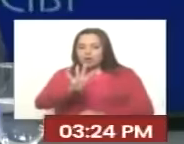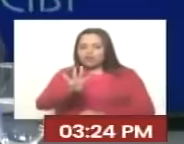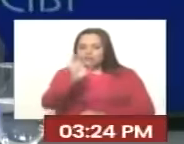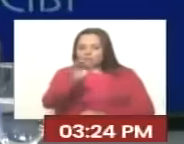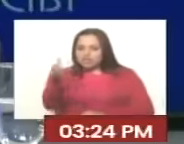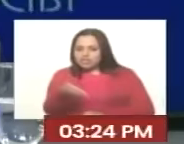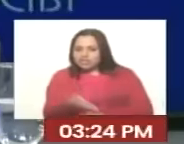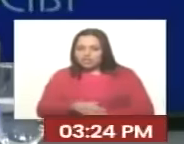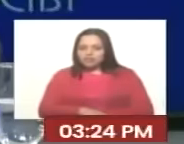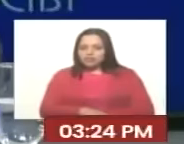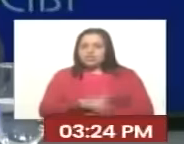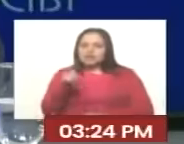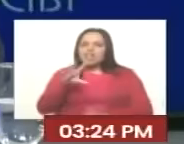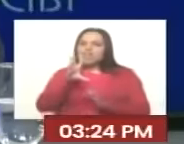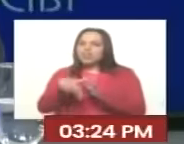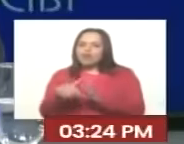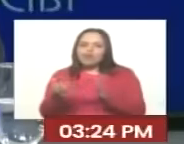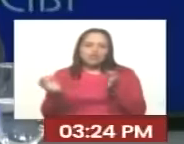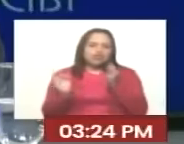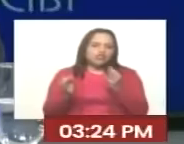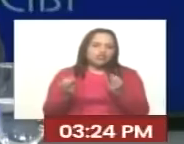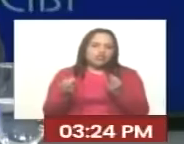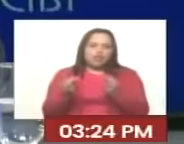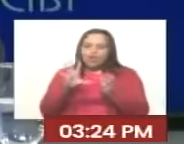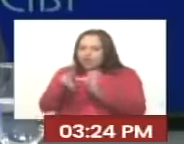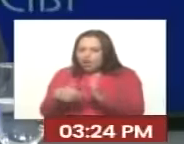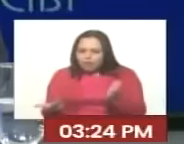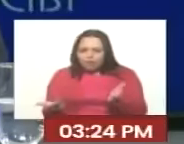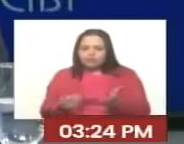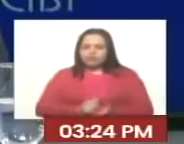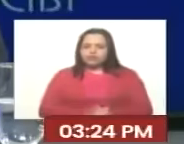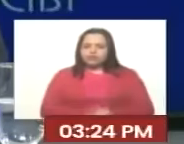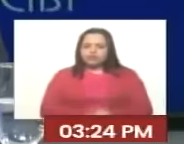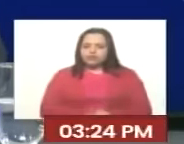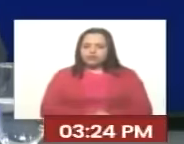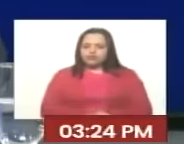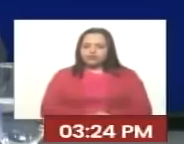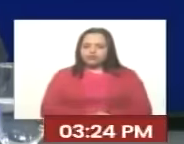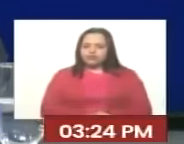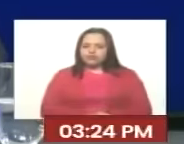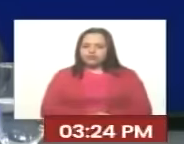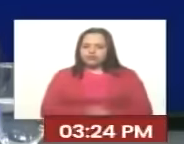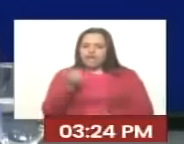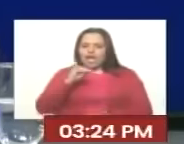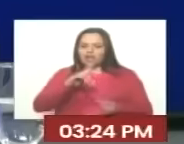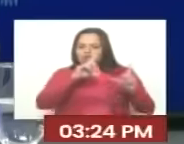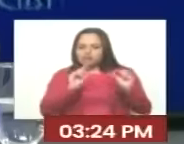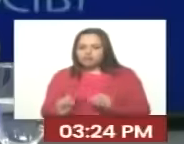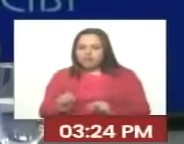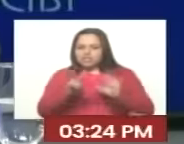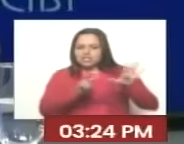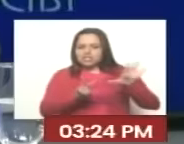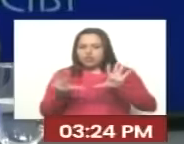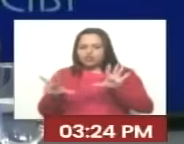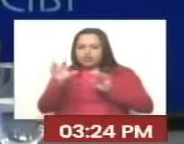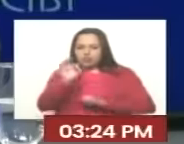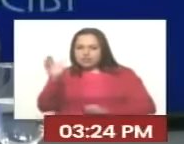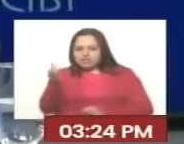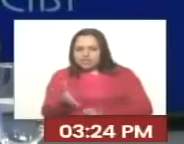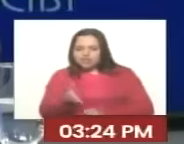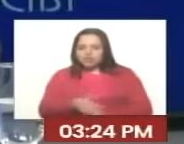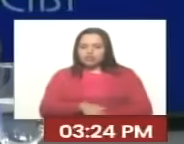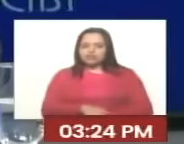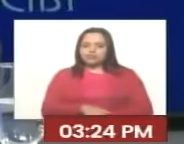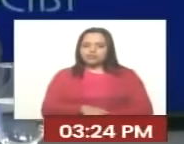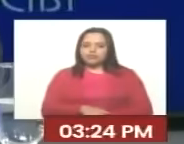65,4%. Hurto calificado, fíjate, algo tan terrible, el hurto. Una disminución de un 78%. Es decir,